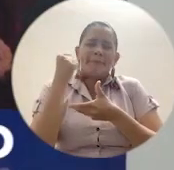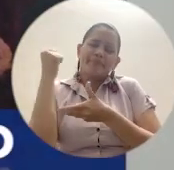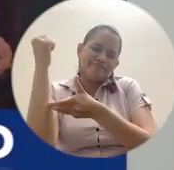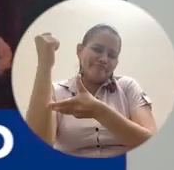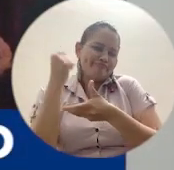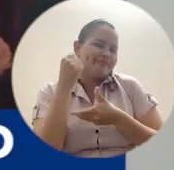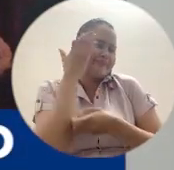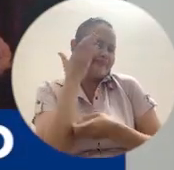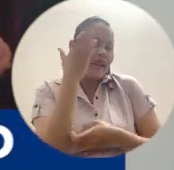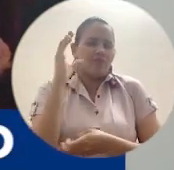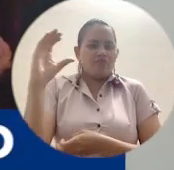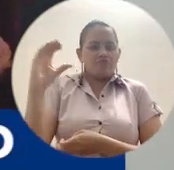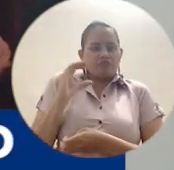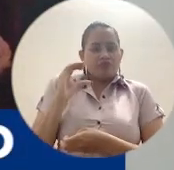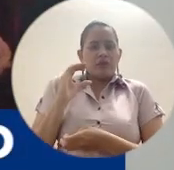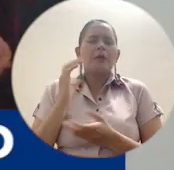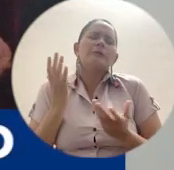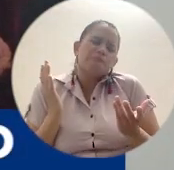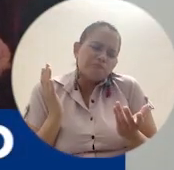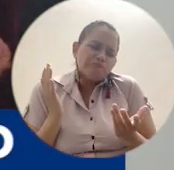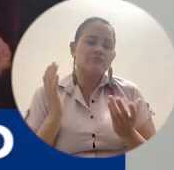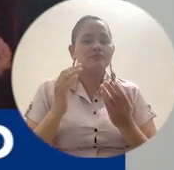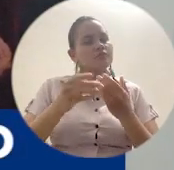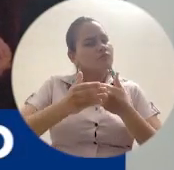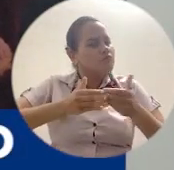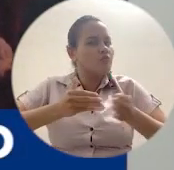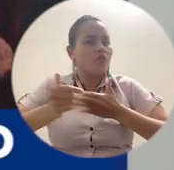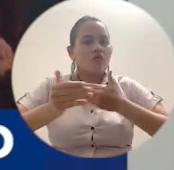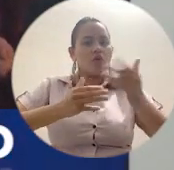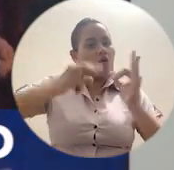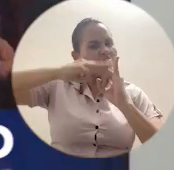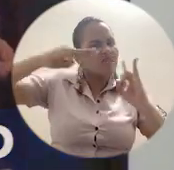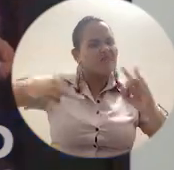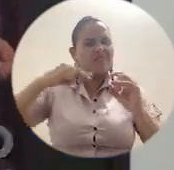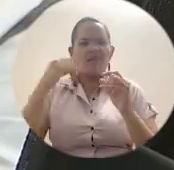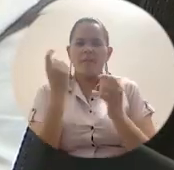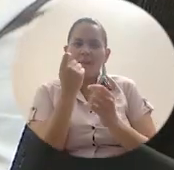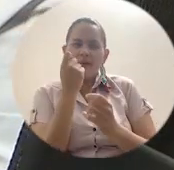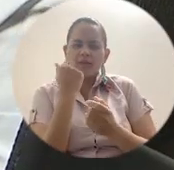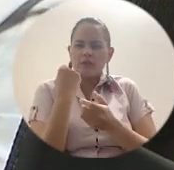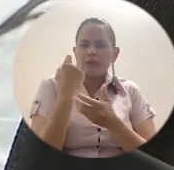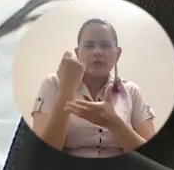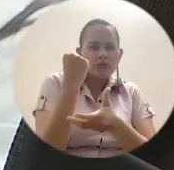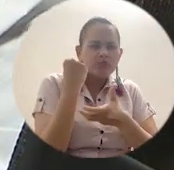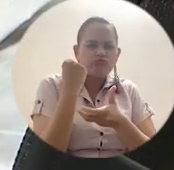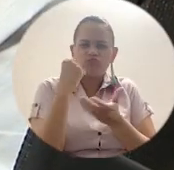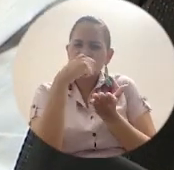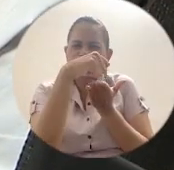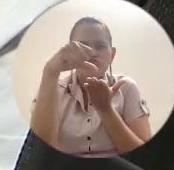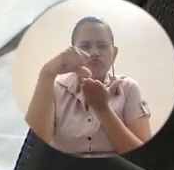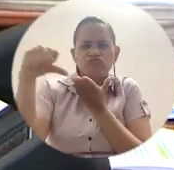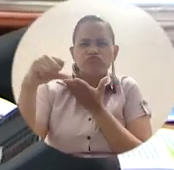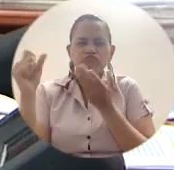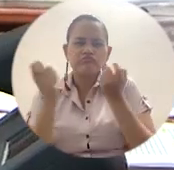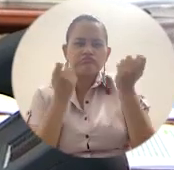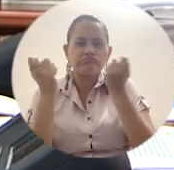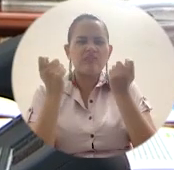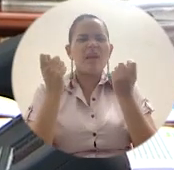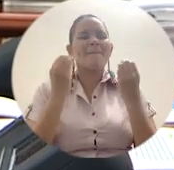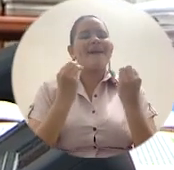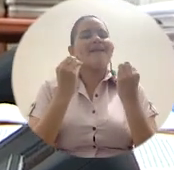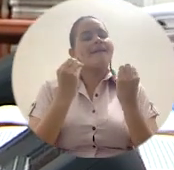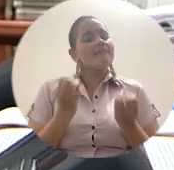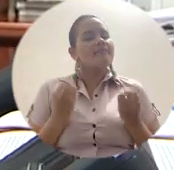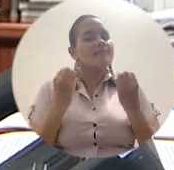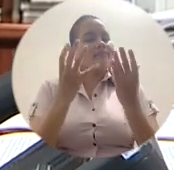que la universidad hace un manejo correcto, eficiente, adecuado de sus recursos, siempre tratando